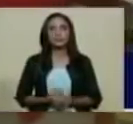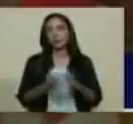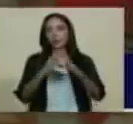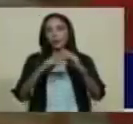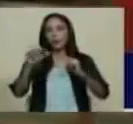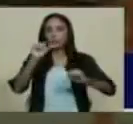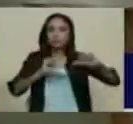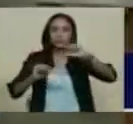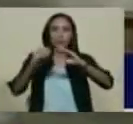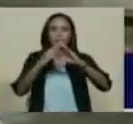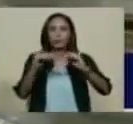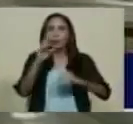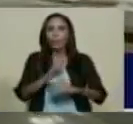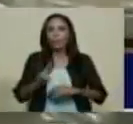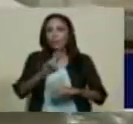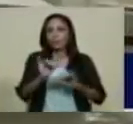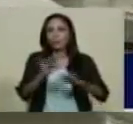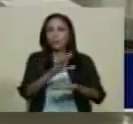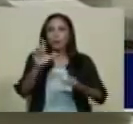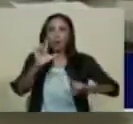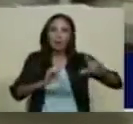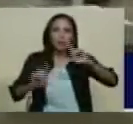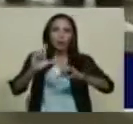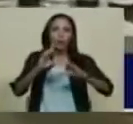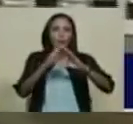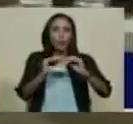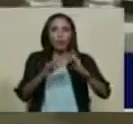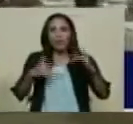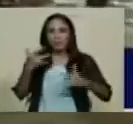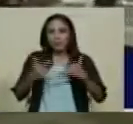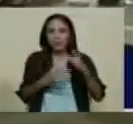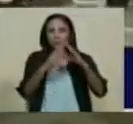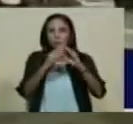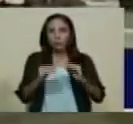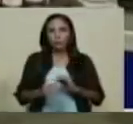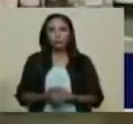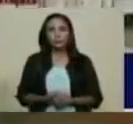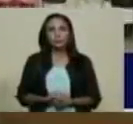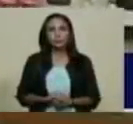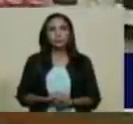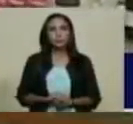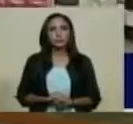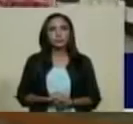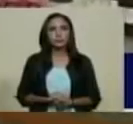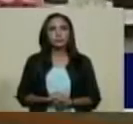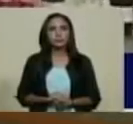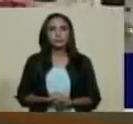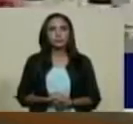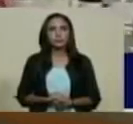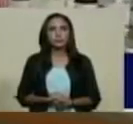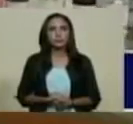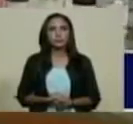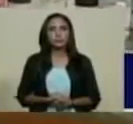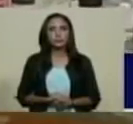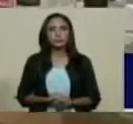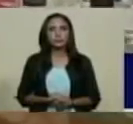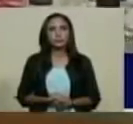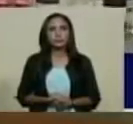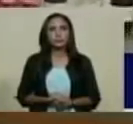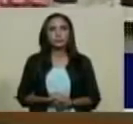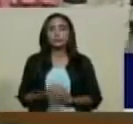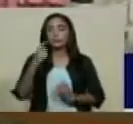utilizados en estos espacios para el desarrollo de sus actividades. Cabe destacar, presidente Nicolás, que